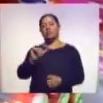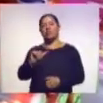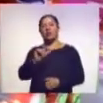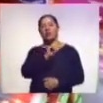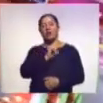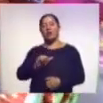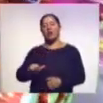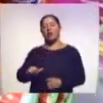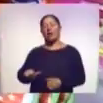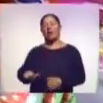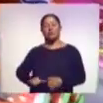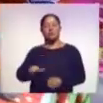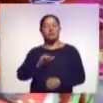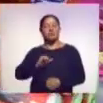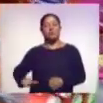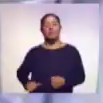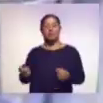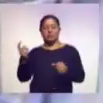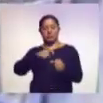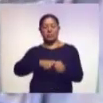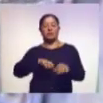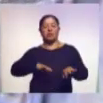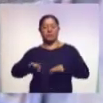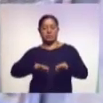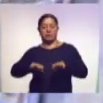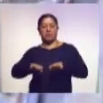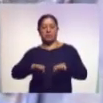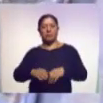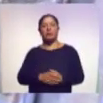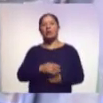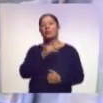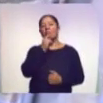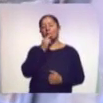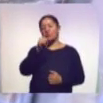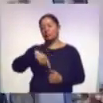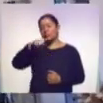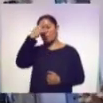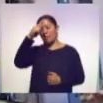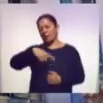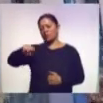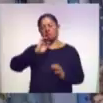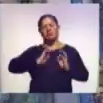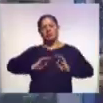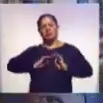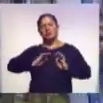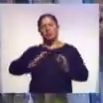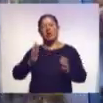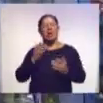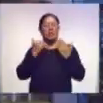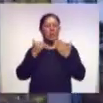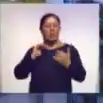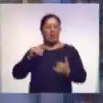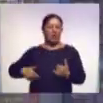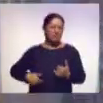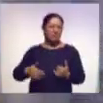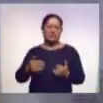de sumarse a las acciones de protección civil y lograr un saldo blanco en las celebraciones de fin de año. Para Ahora Noticias, Lorena Temolsin.